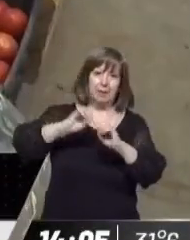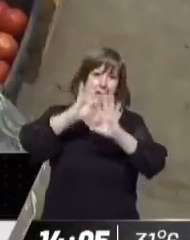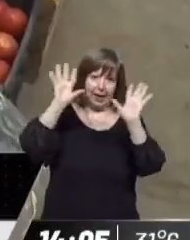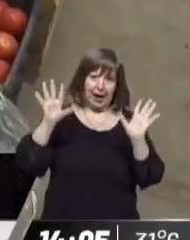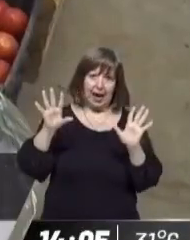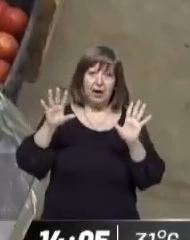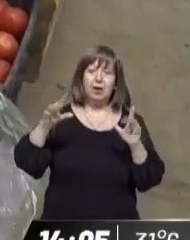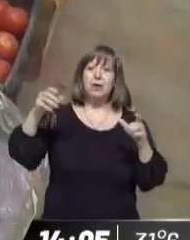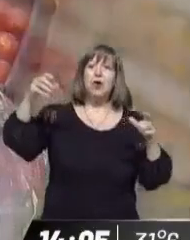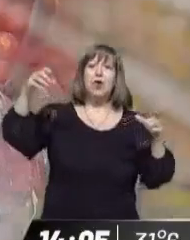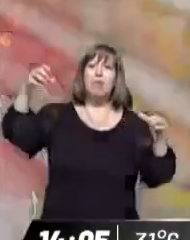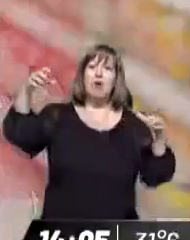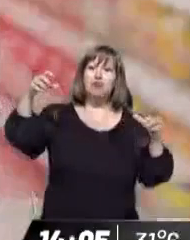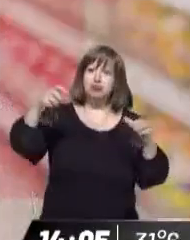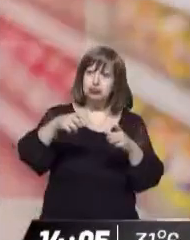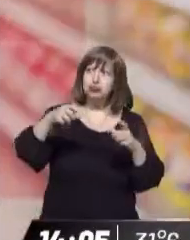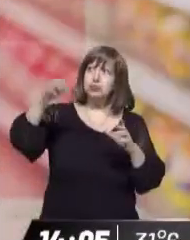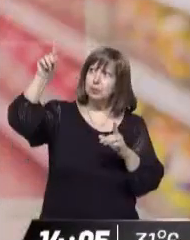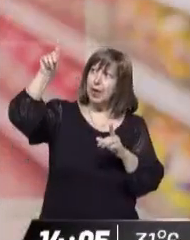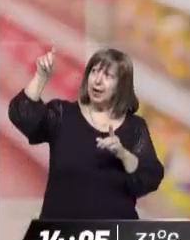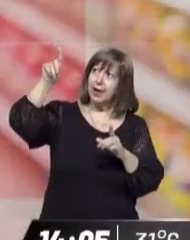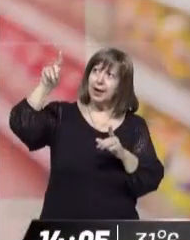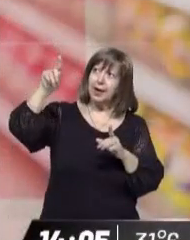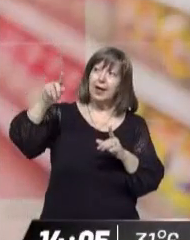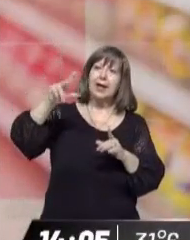La caída en promedio es de